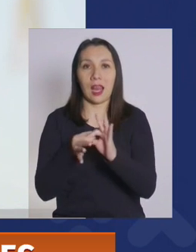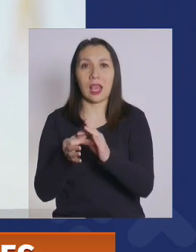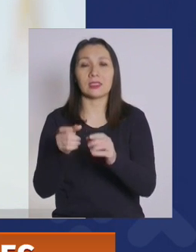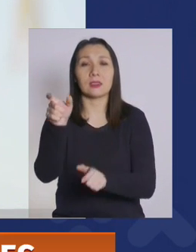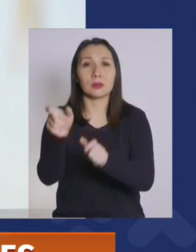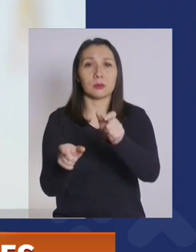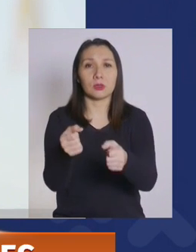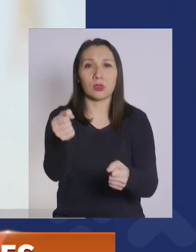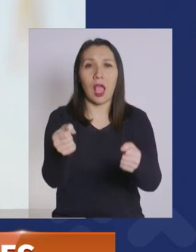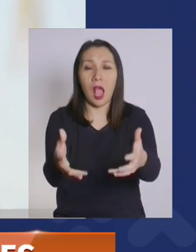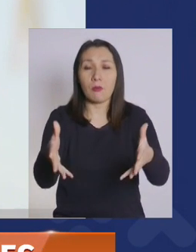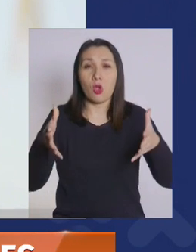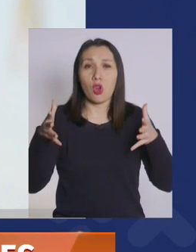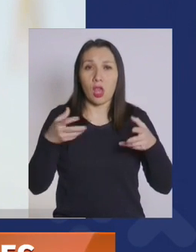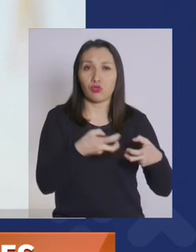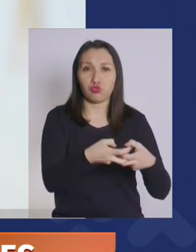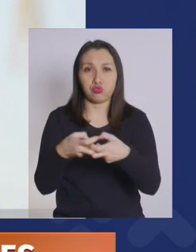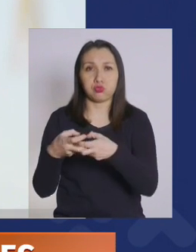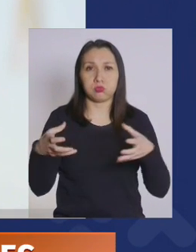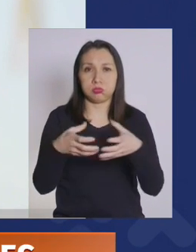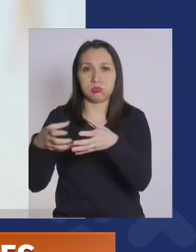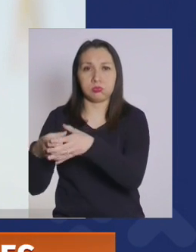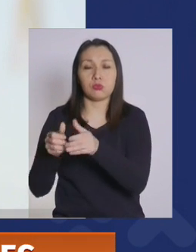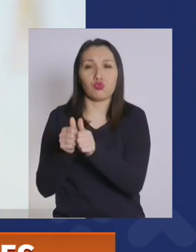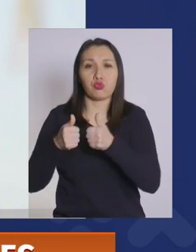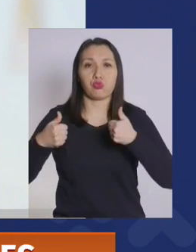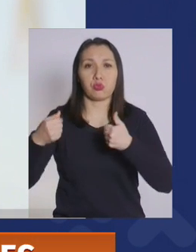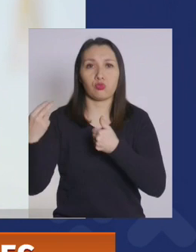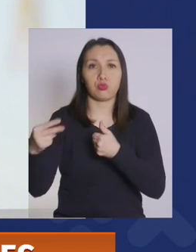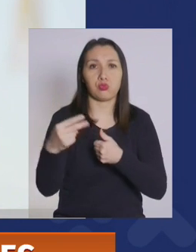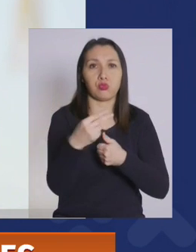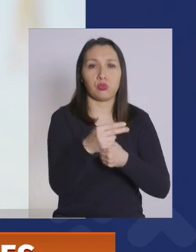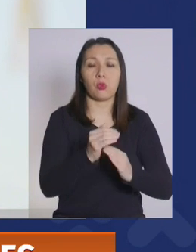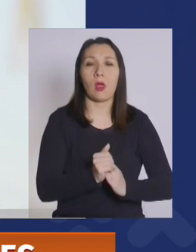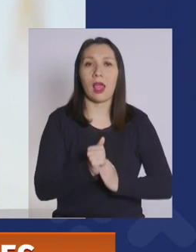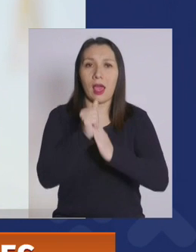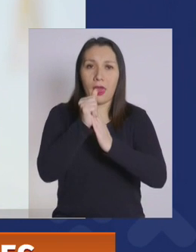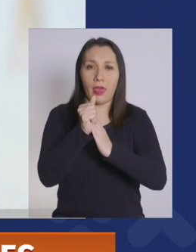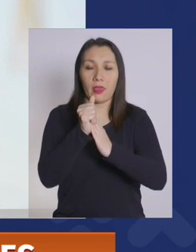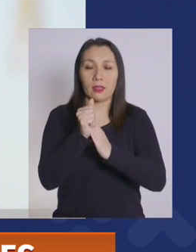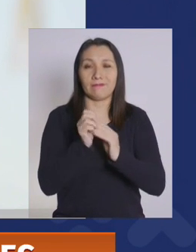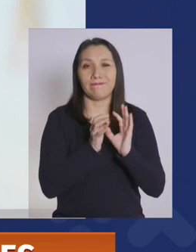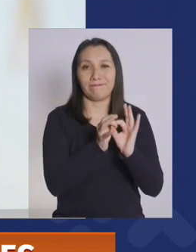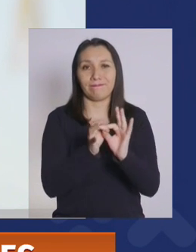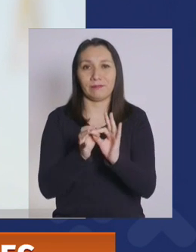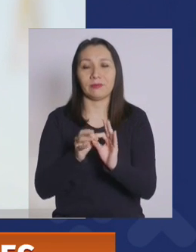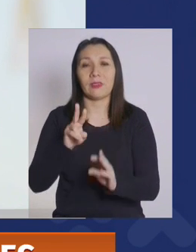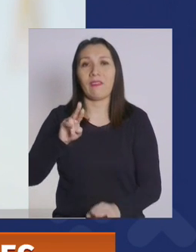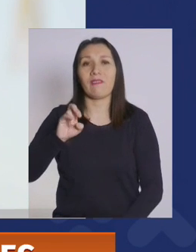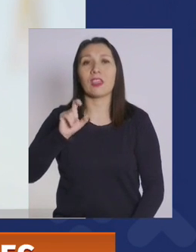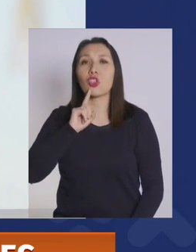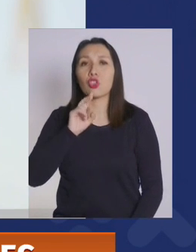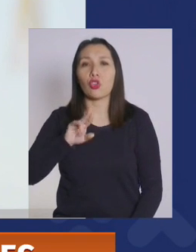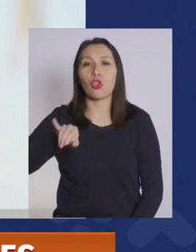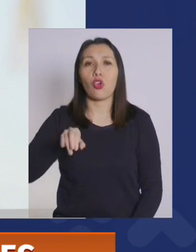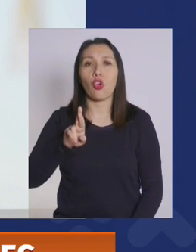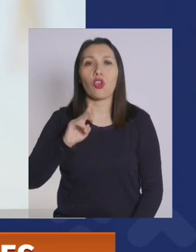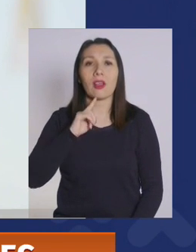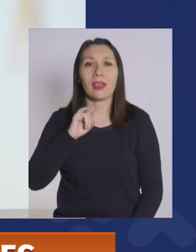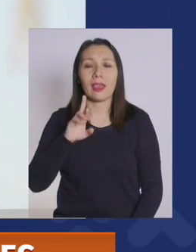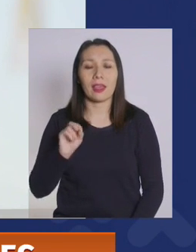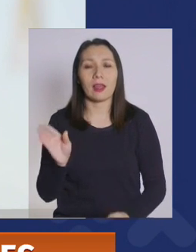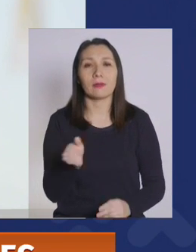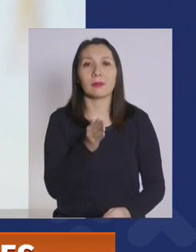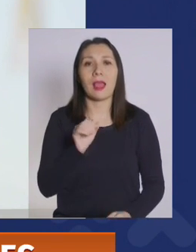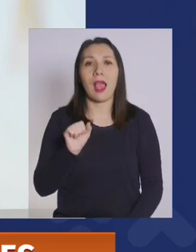de Chile, a los gremios que los agrupan, a los dirigentes que los lideran, a Víctor Jorquera, a